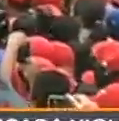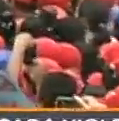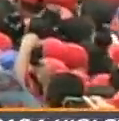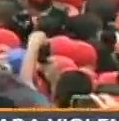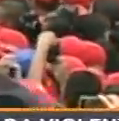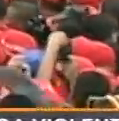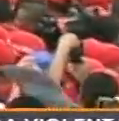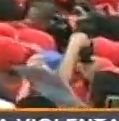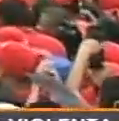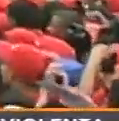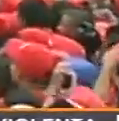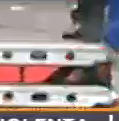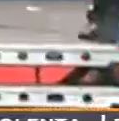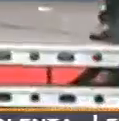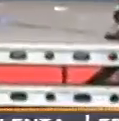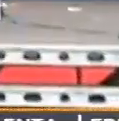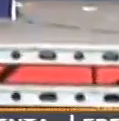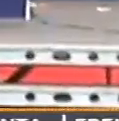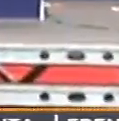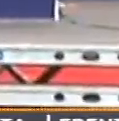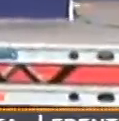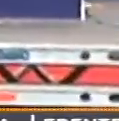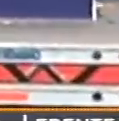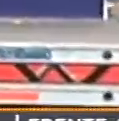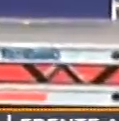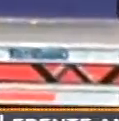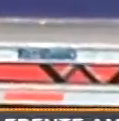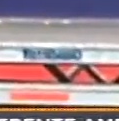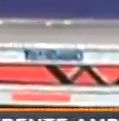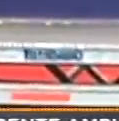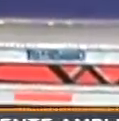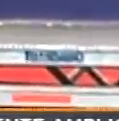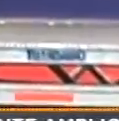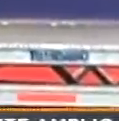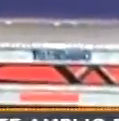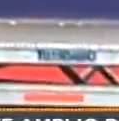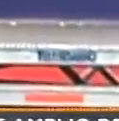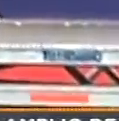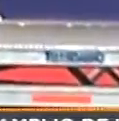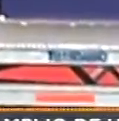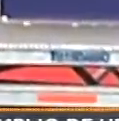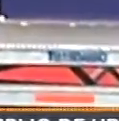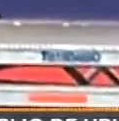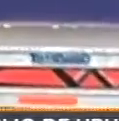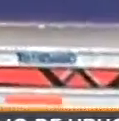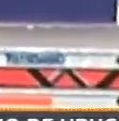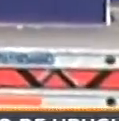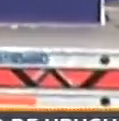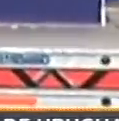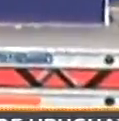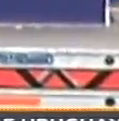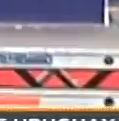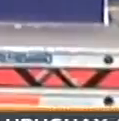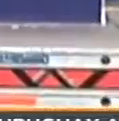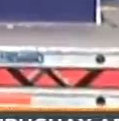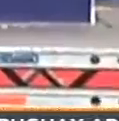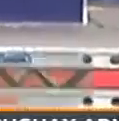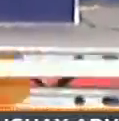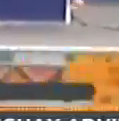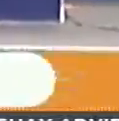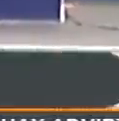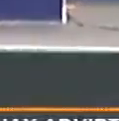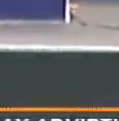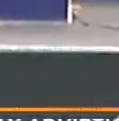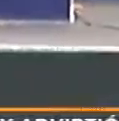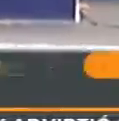Recibiendo de ustedes toda su decisión, toda su voluntad. Porque el